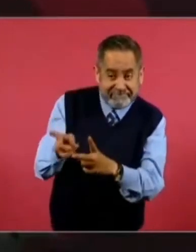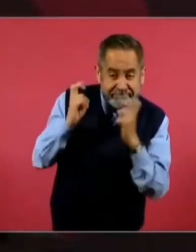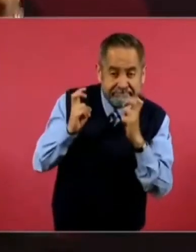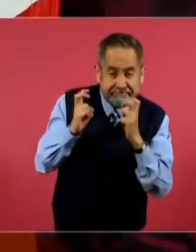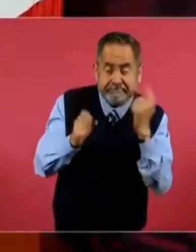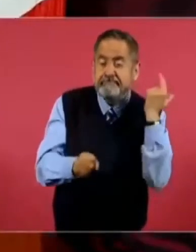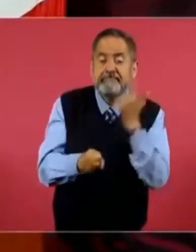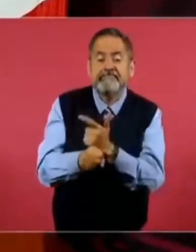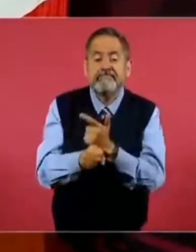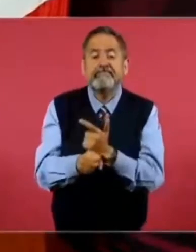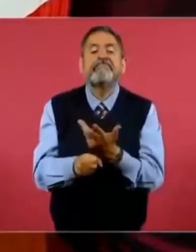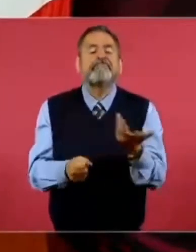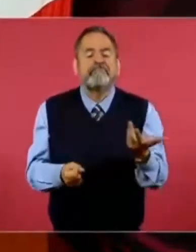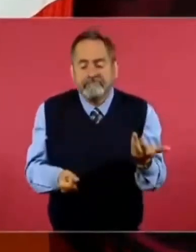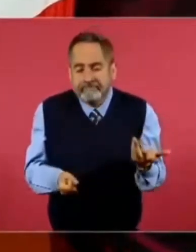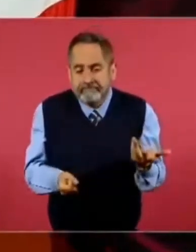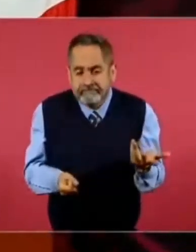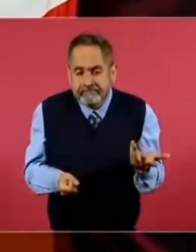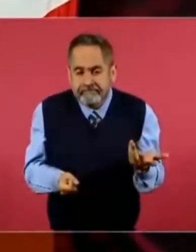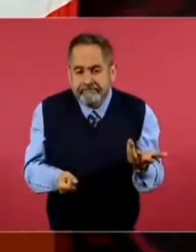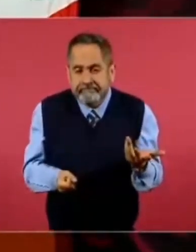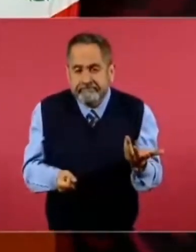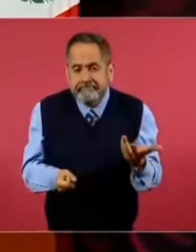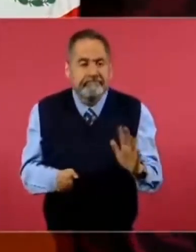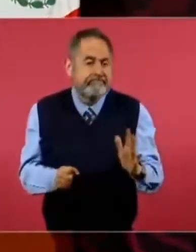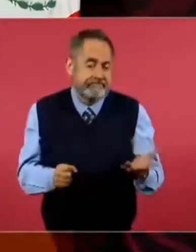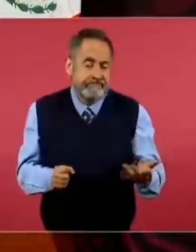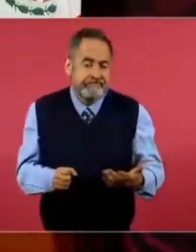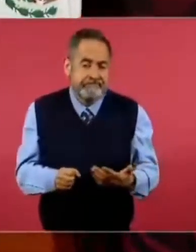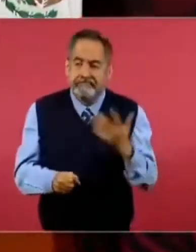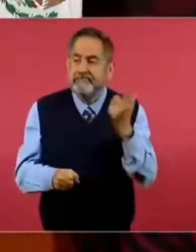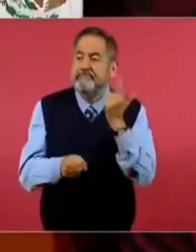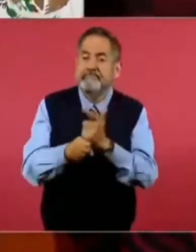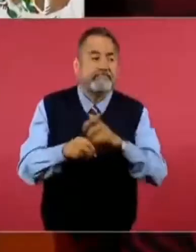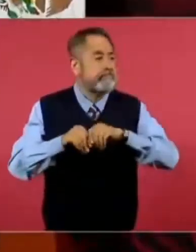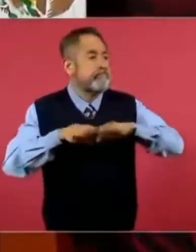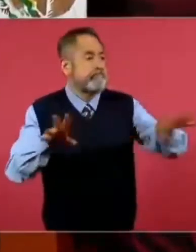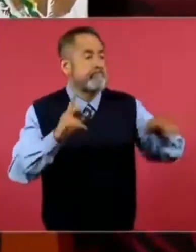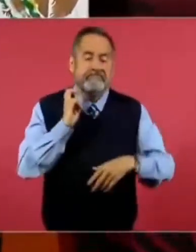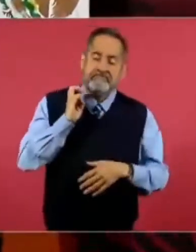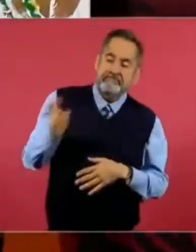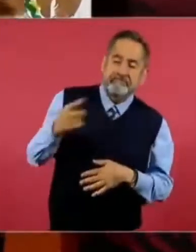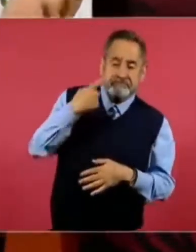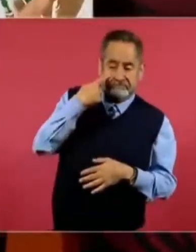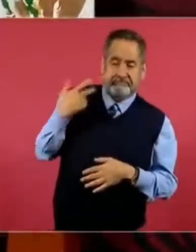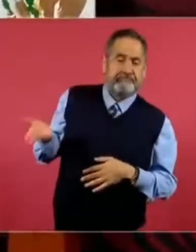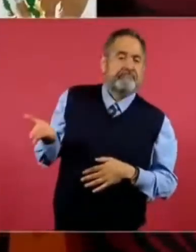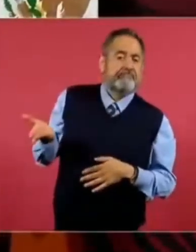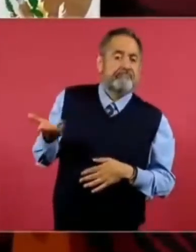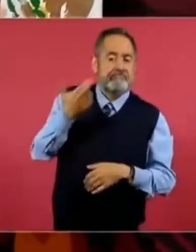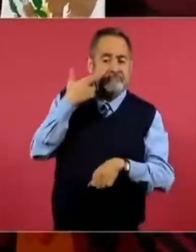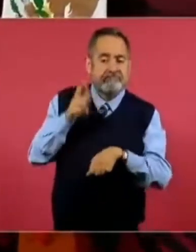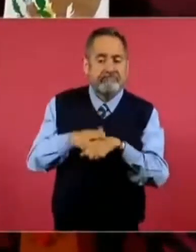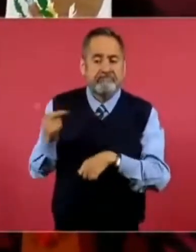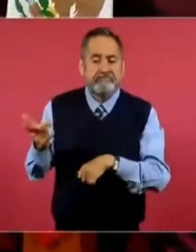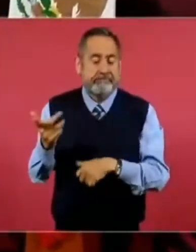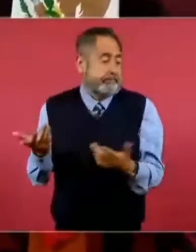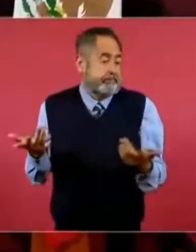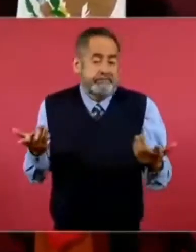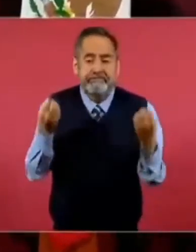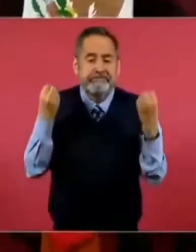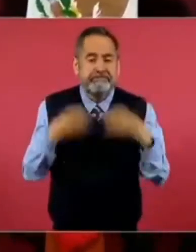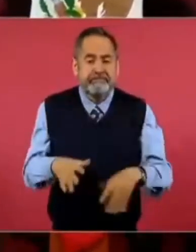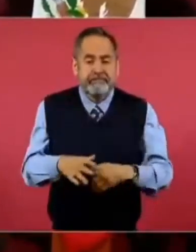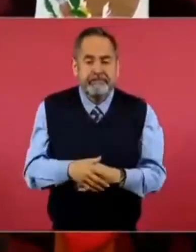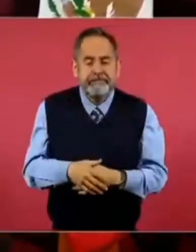y este se sabe Porque además